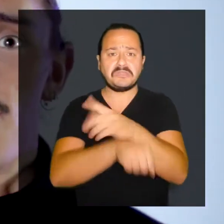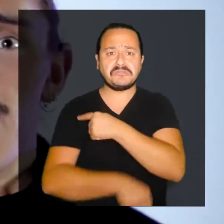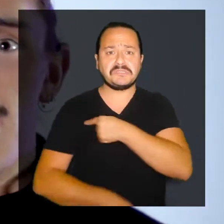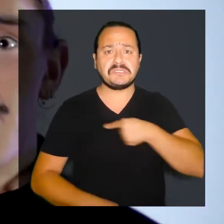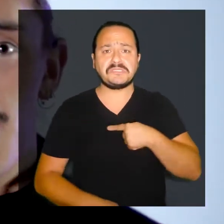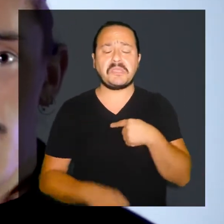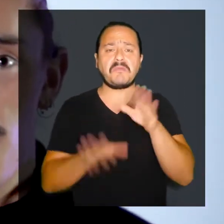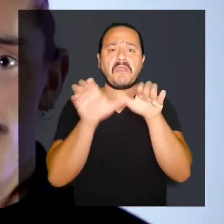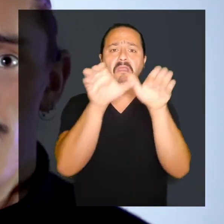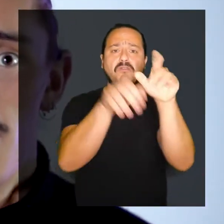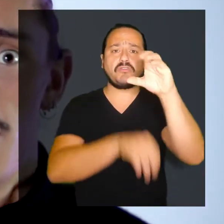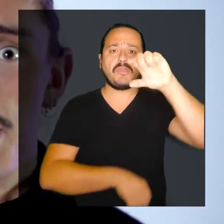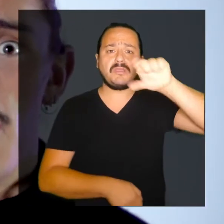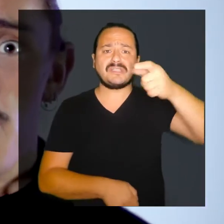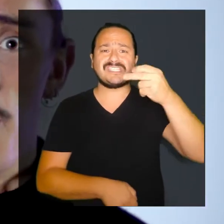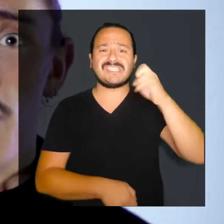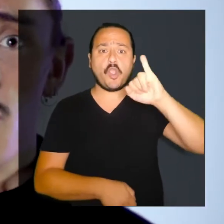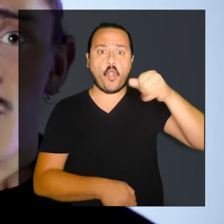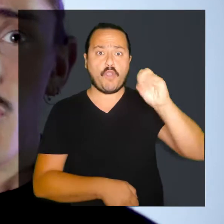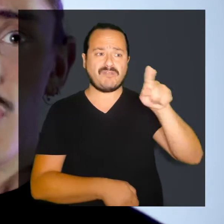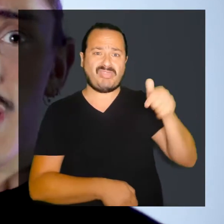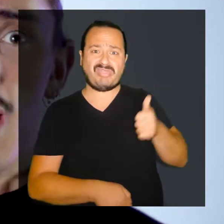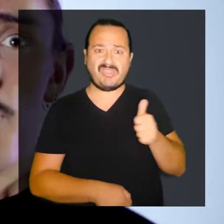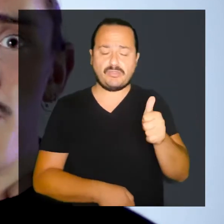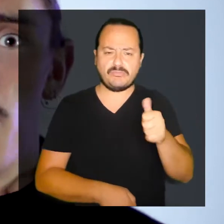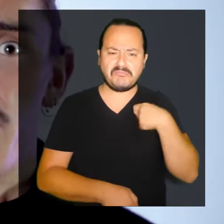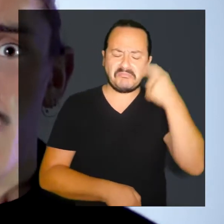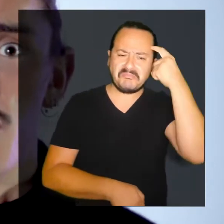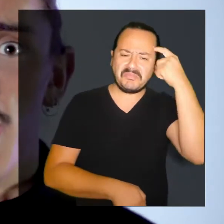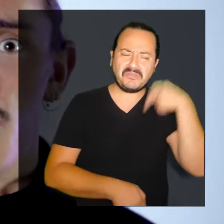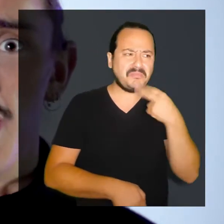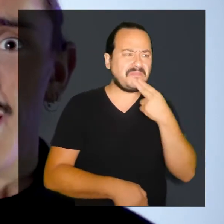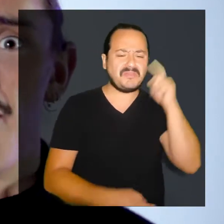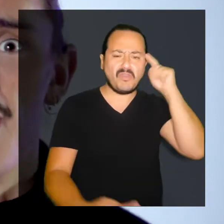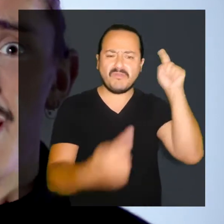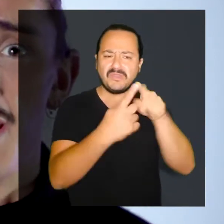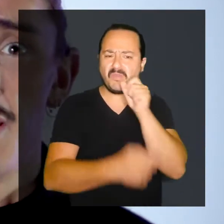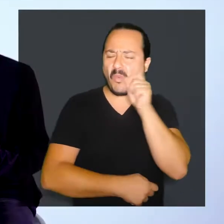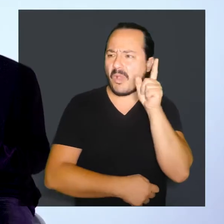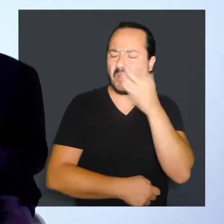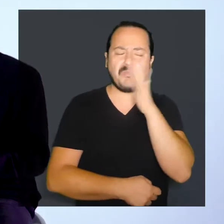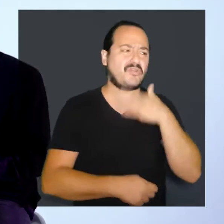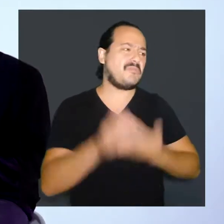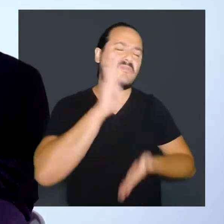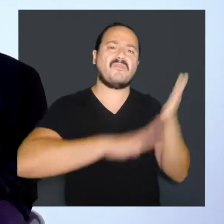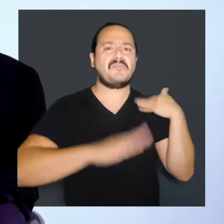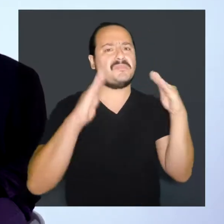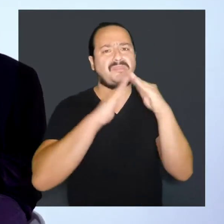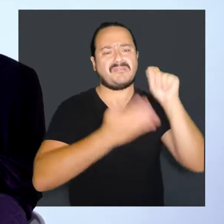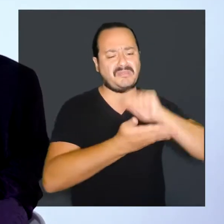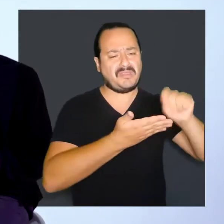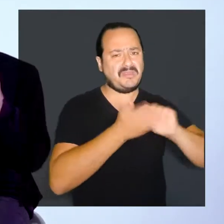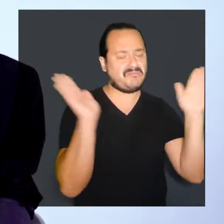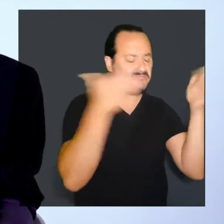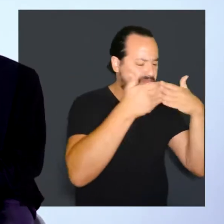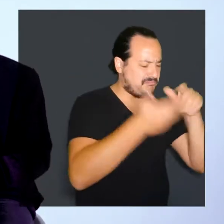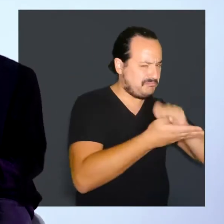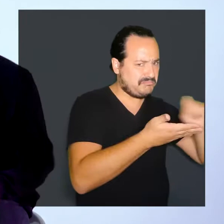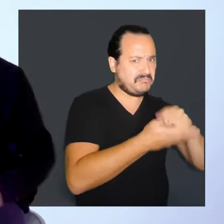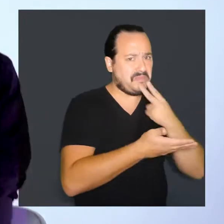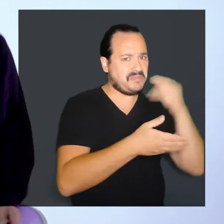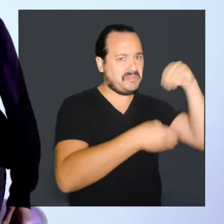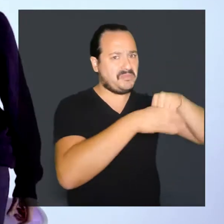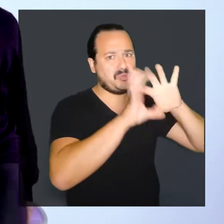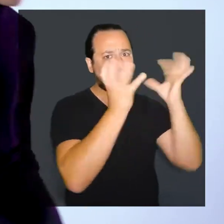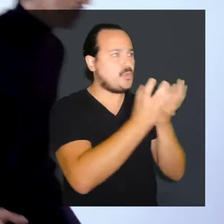ver La Gaviota de Chekhov y ahora me pregunto qué propósito tengo en esta vida. Creo que voy a encerrarme y a escribir cuál